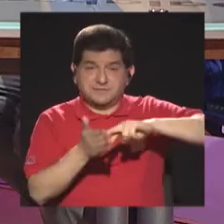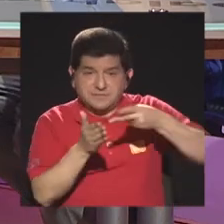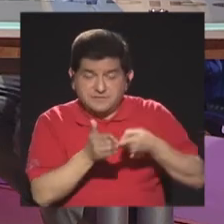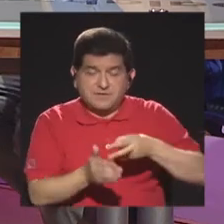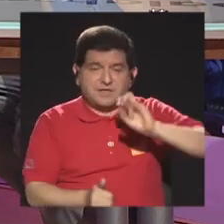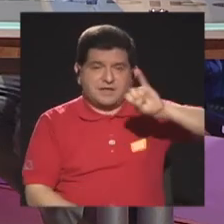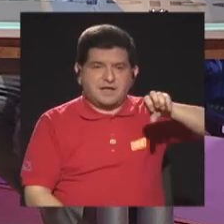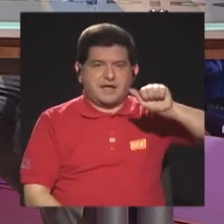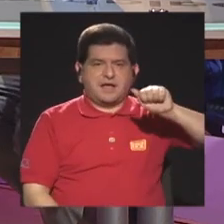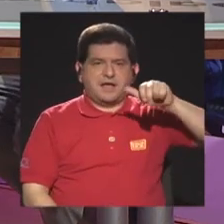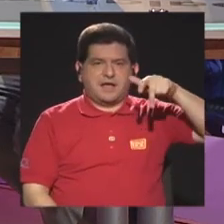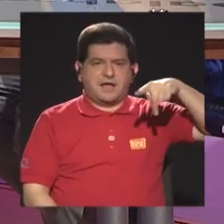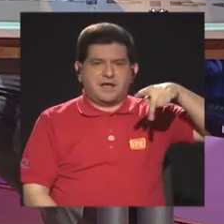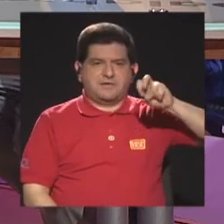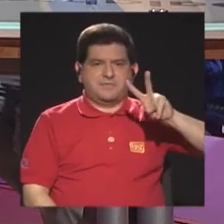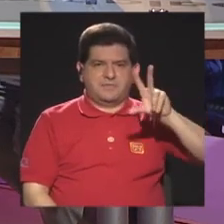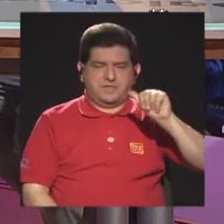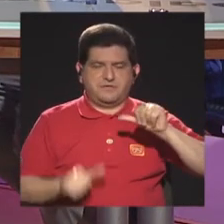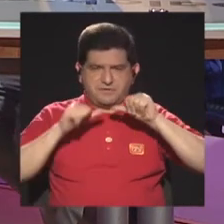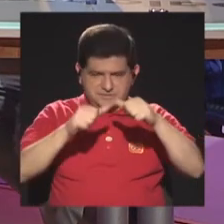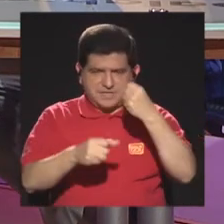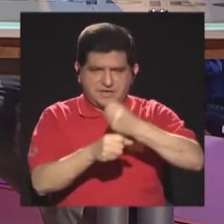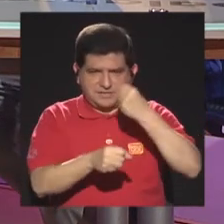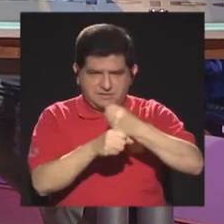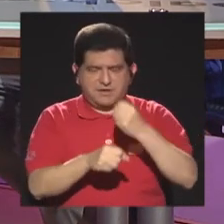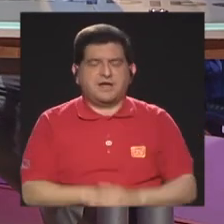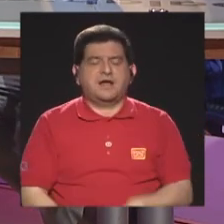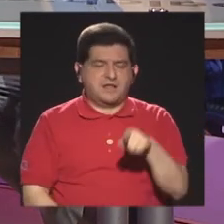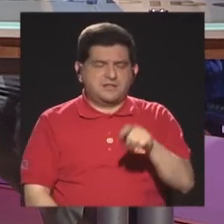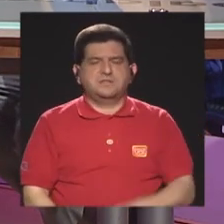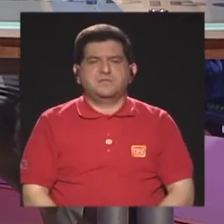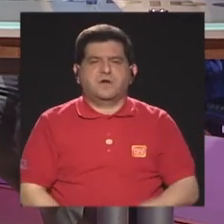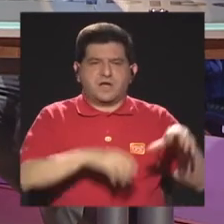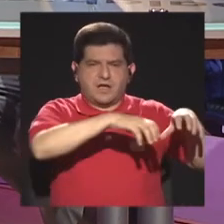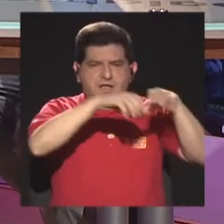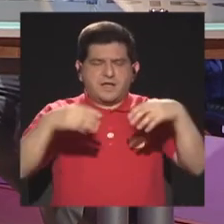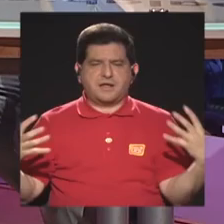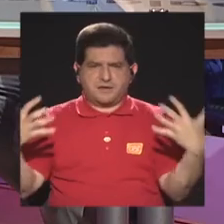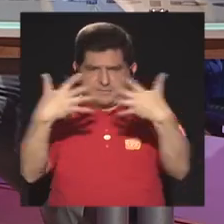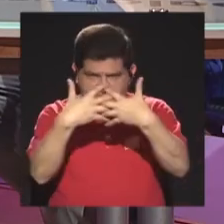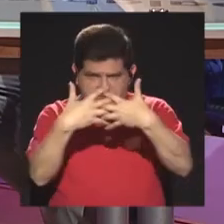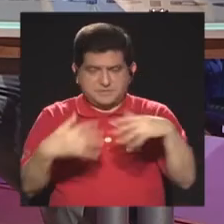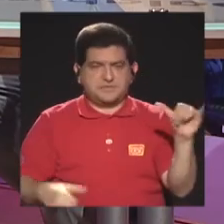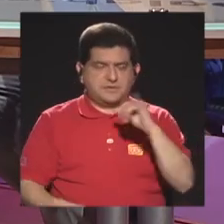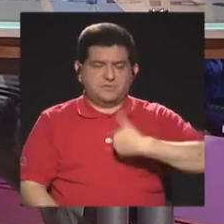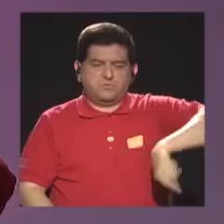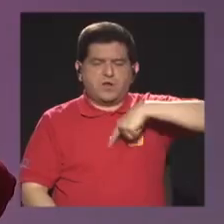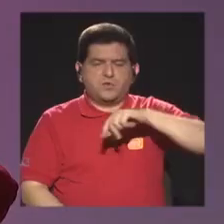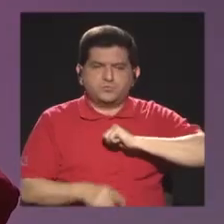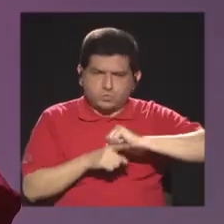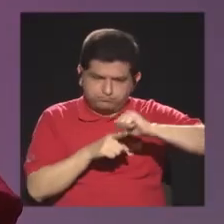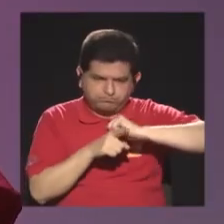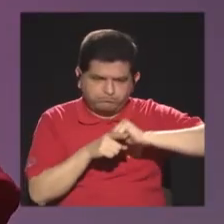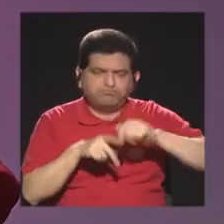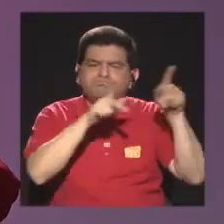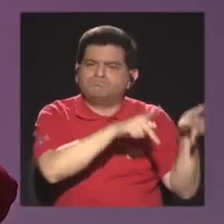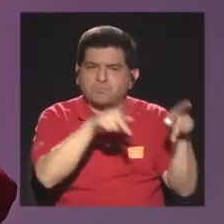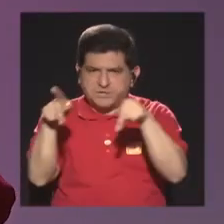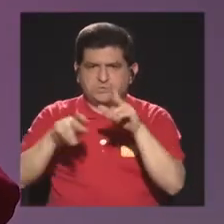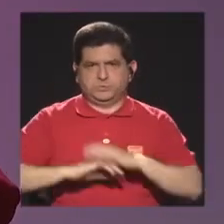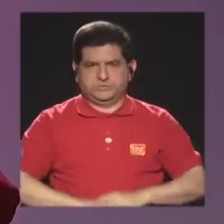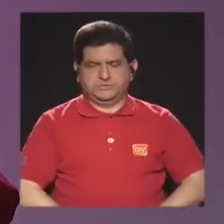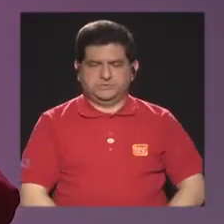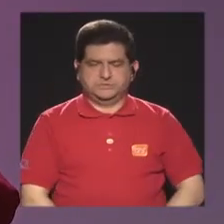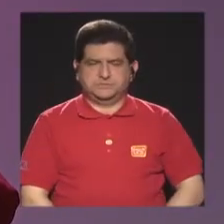seguir operando con la carga mixta. Por lo tanto, igual vamos a seguir capacitando personal,